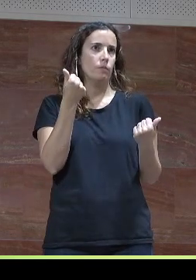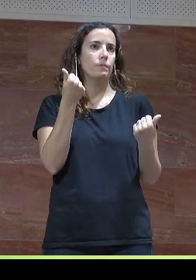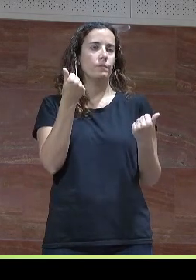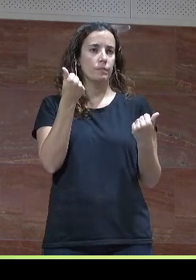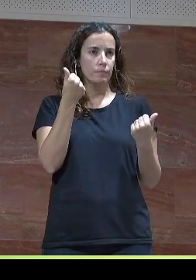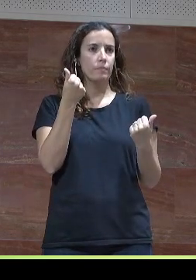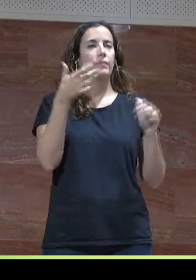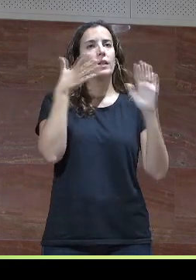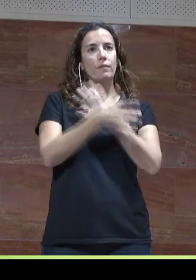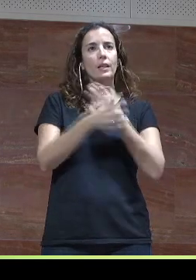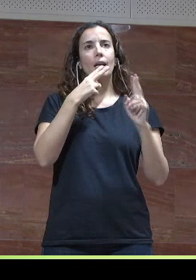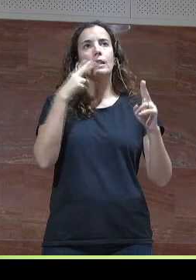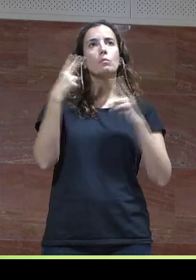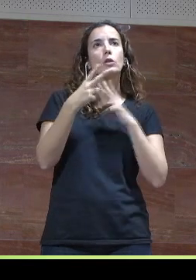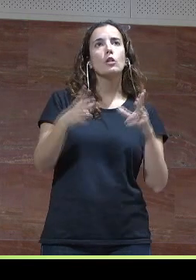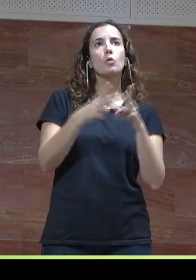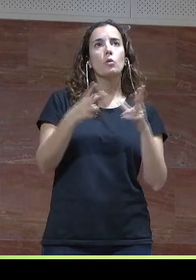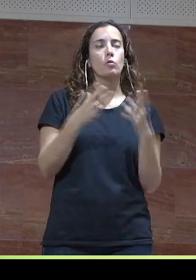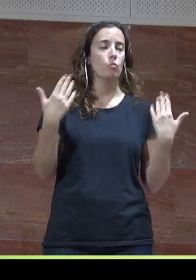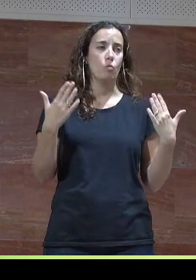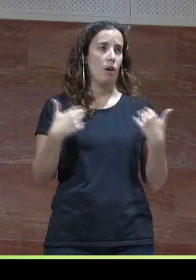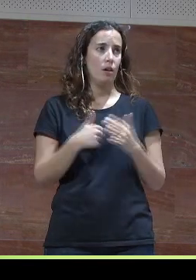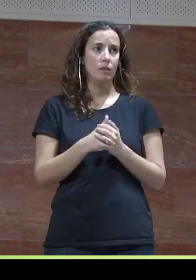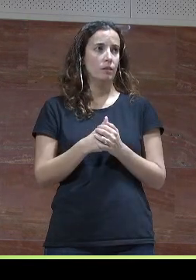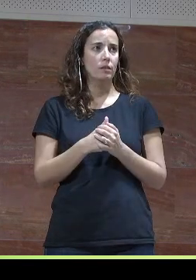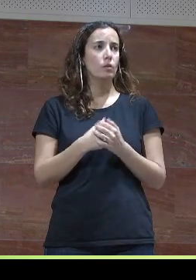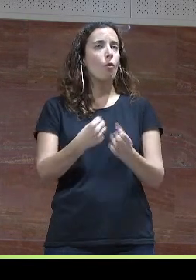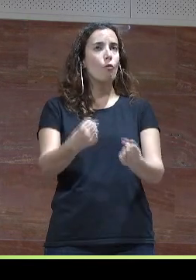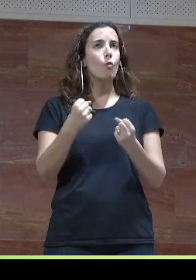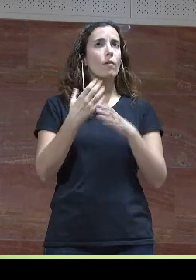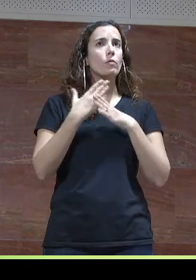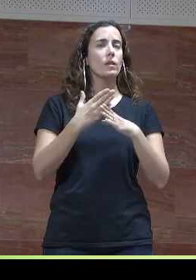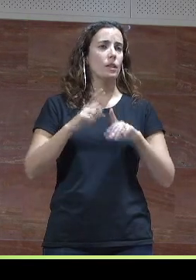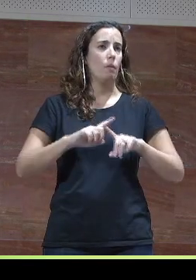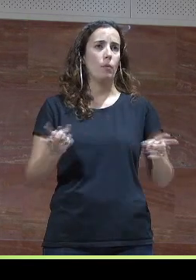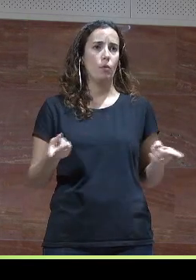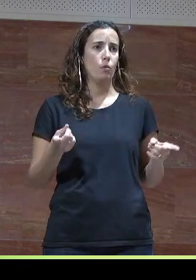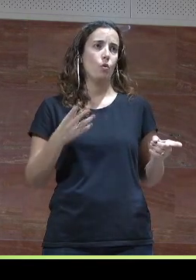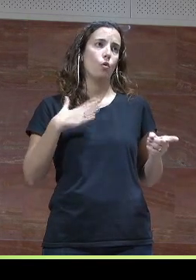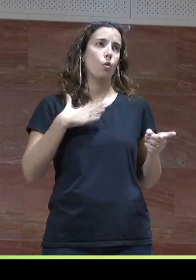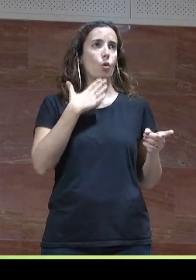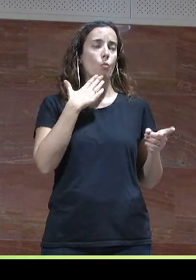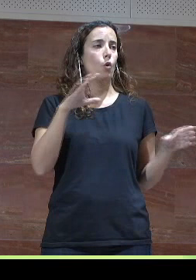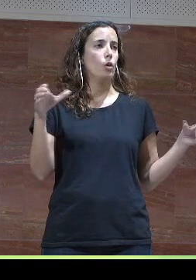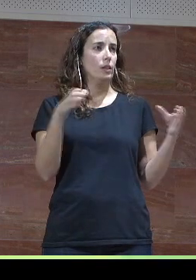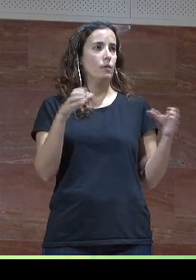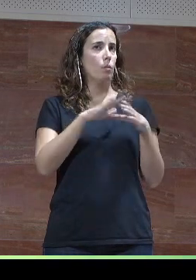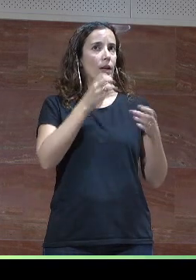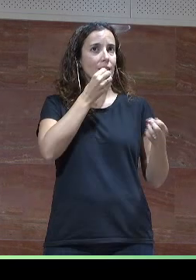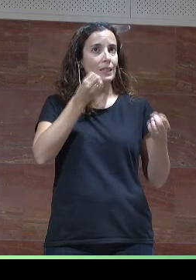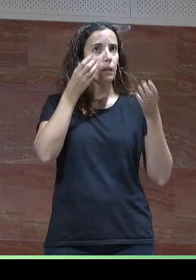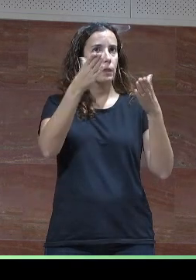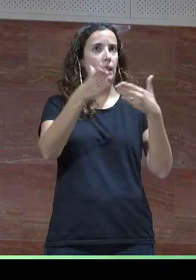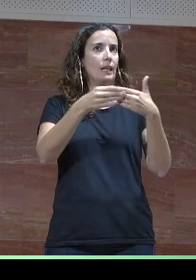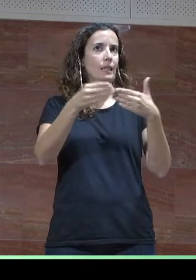se encuentra con una respuesta social en absoluto, ni con la fuerza suficiente como colectivo para poder transmitirla al